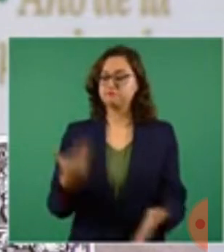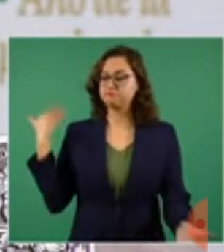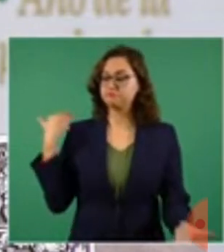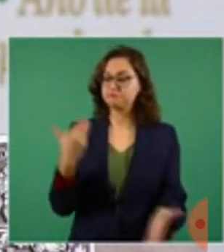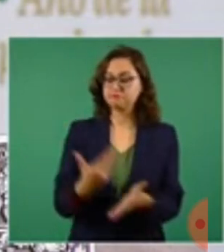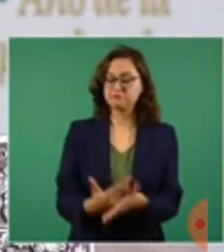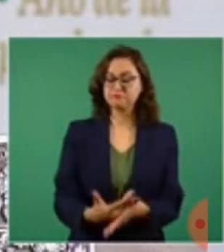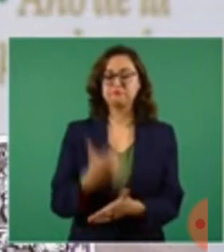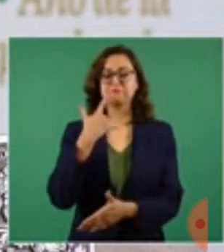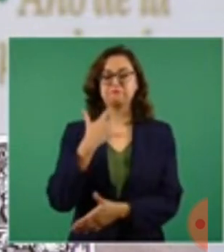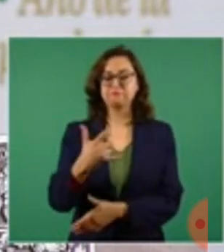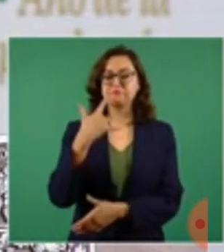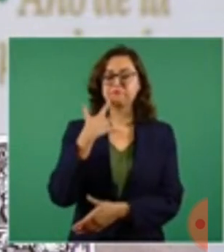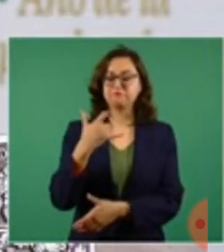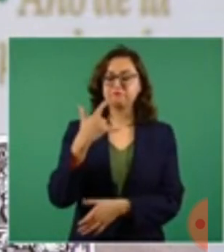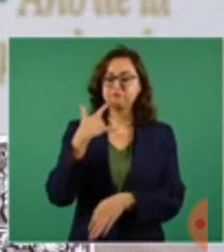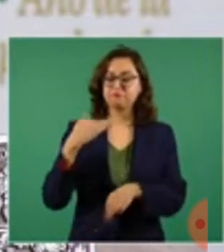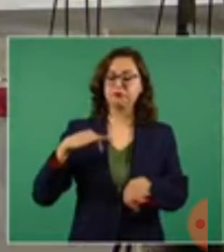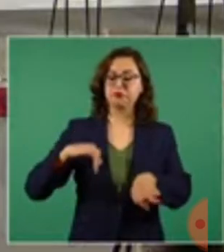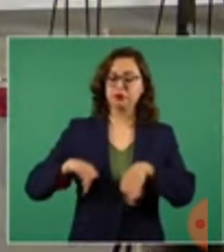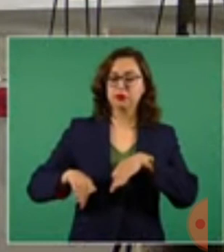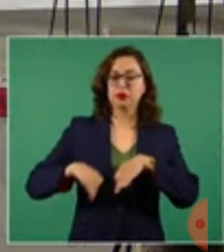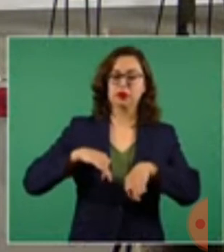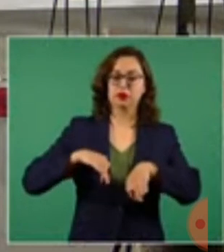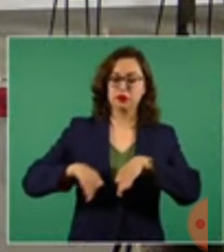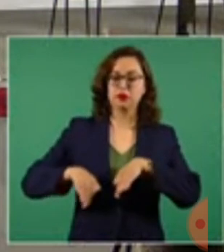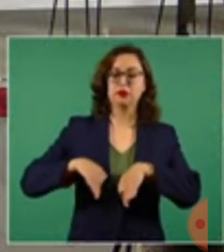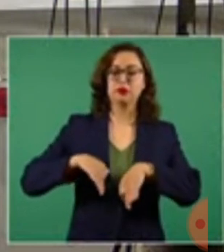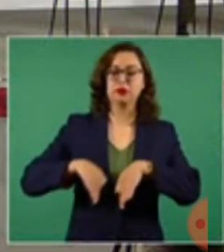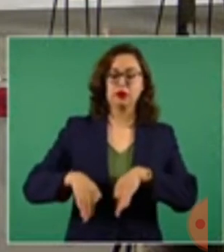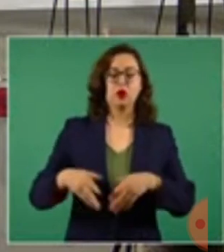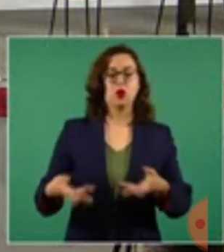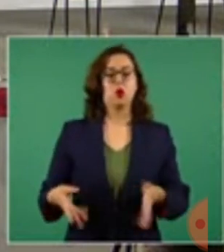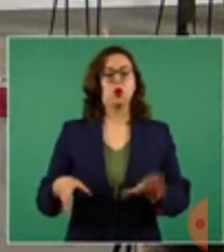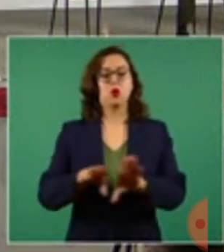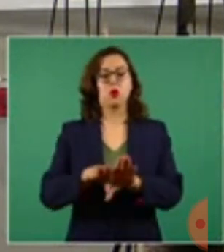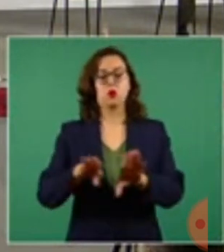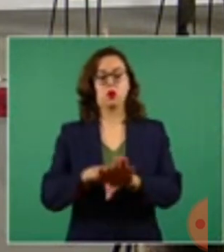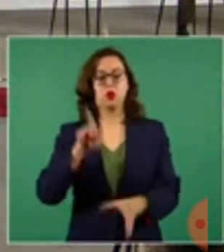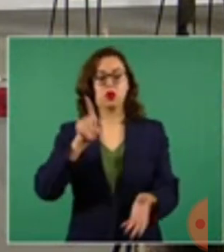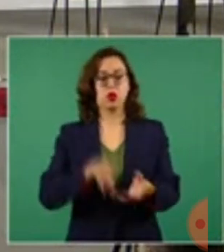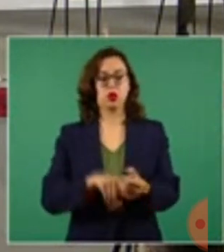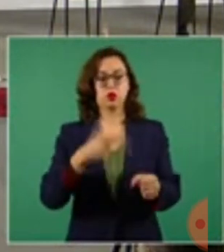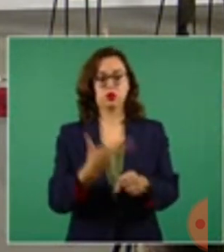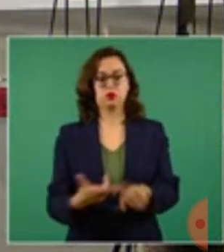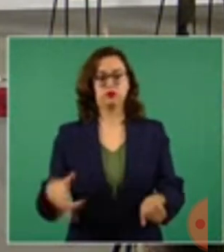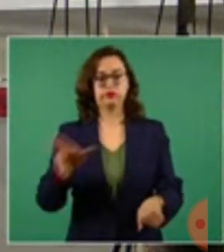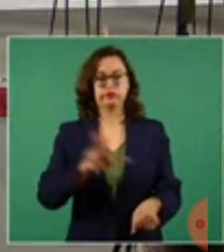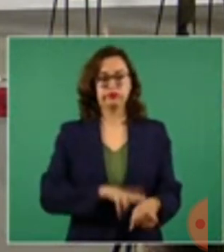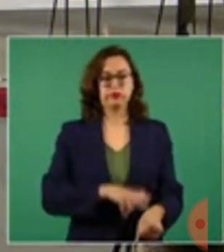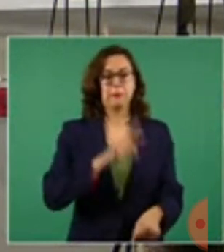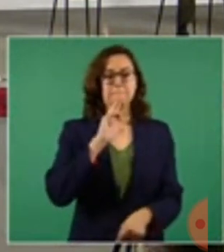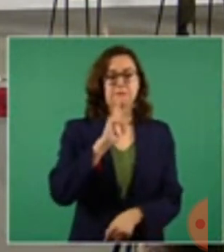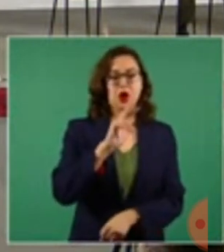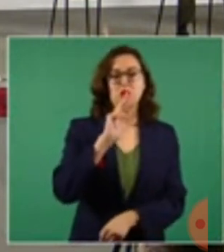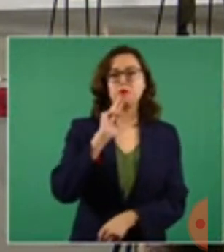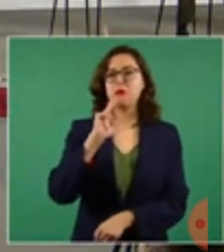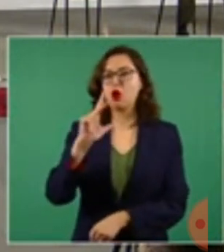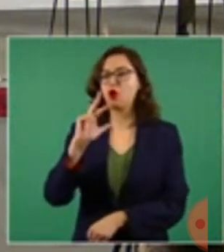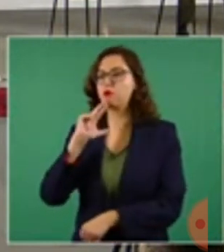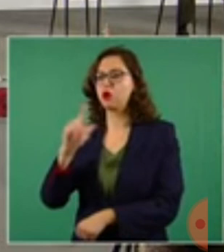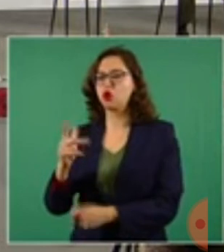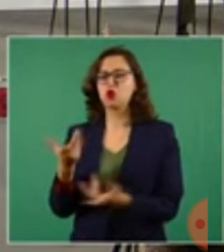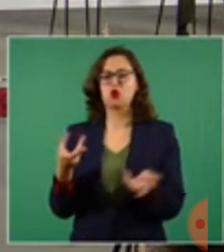desde hace semanas de optimización médica consiste muy simplemente en la